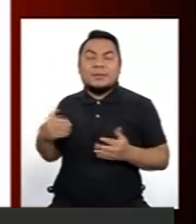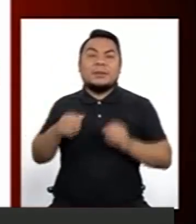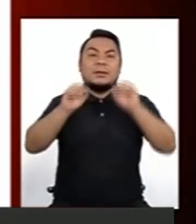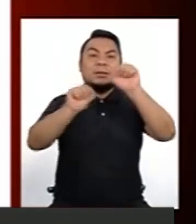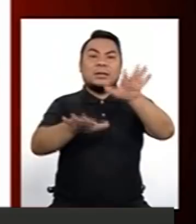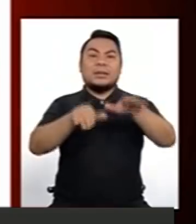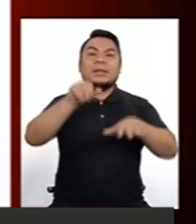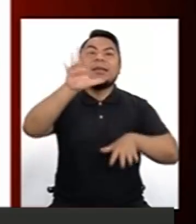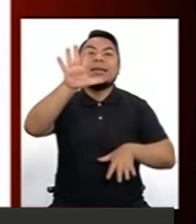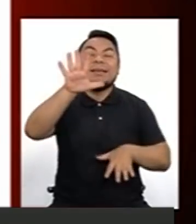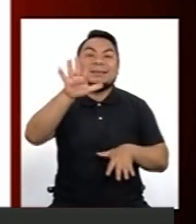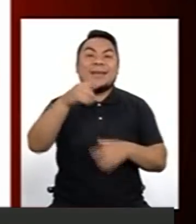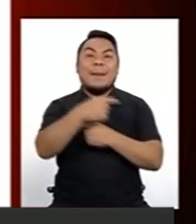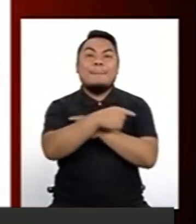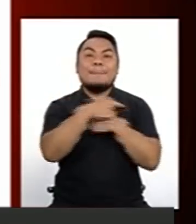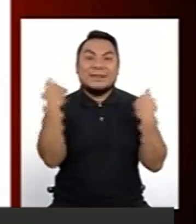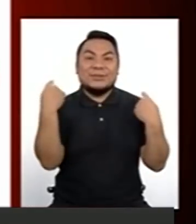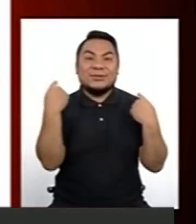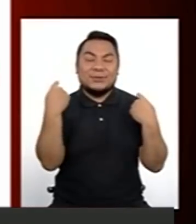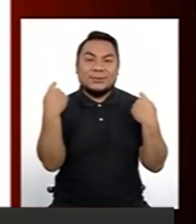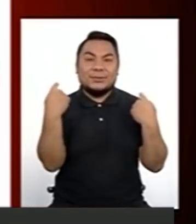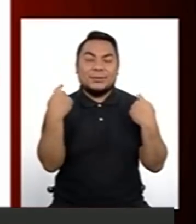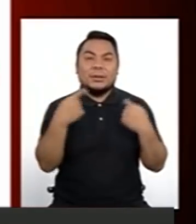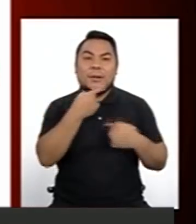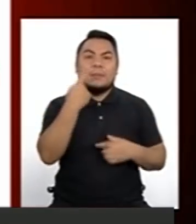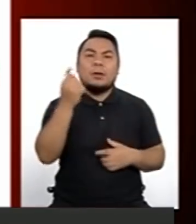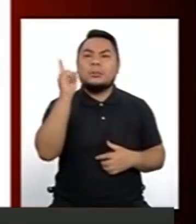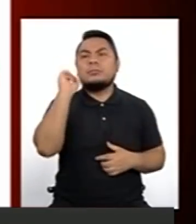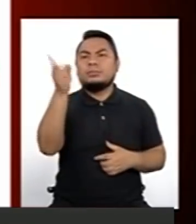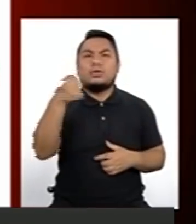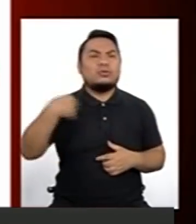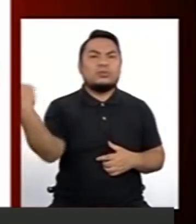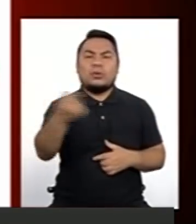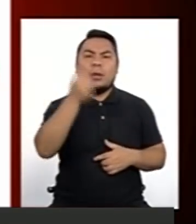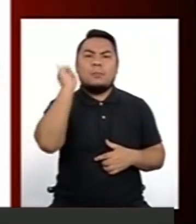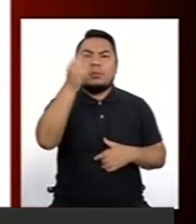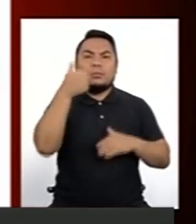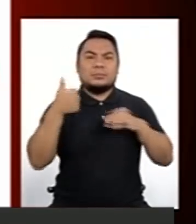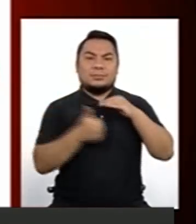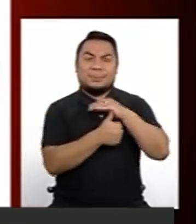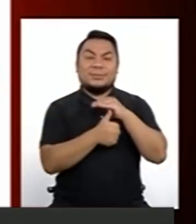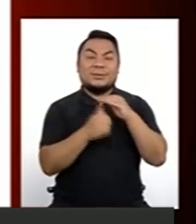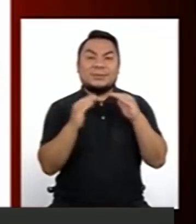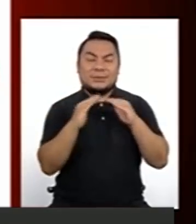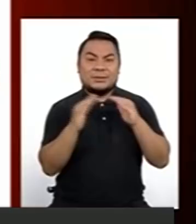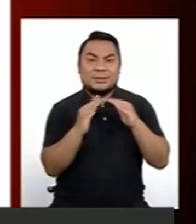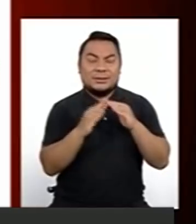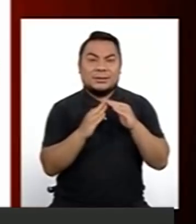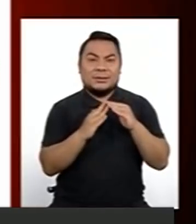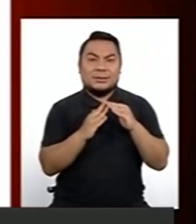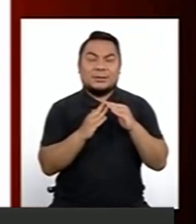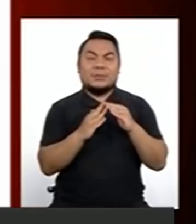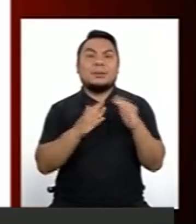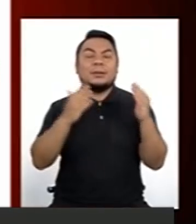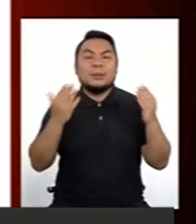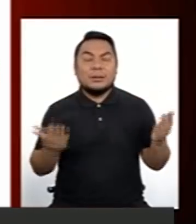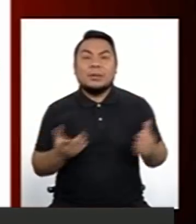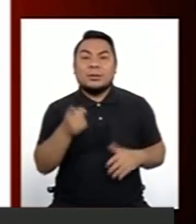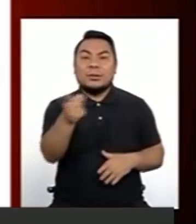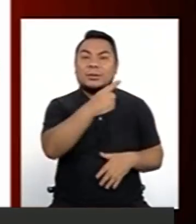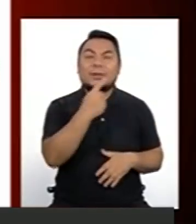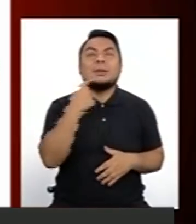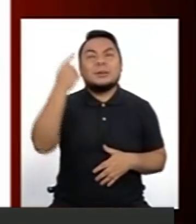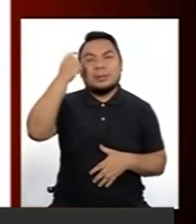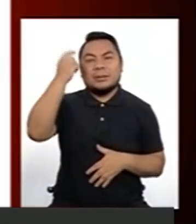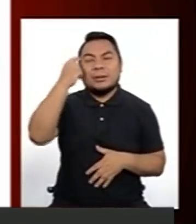15 de marzo y ahí se declaró el estado de emergencia. Y entonces pueden apreciar